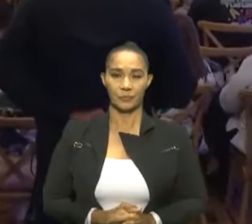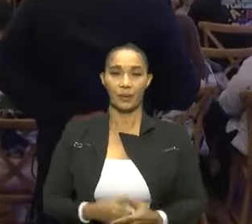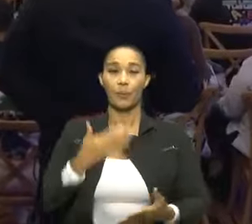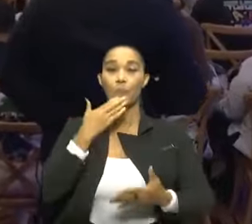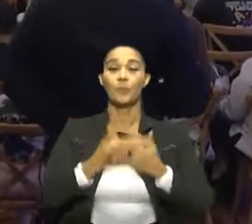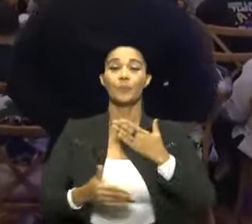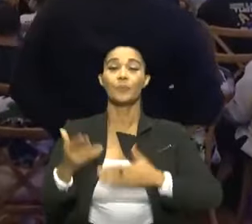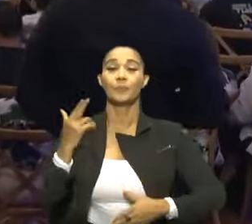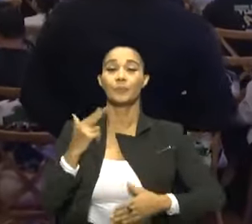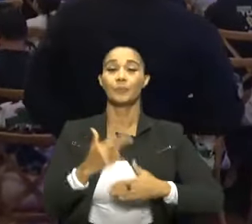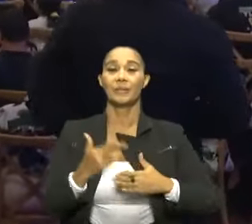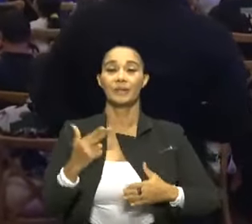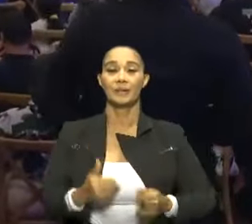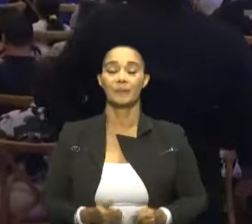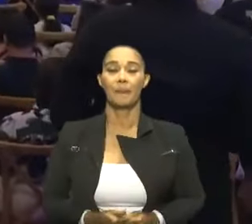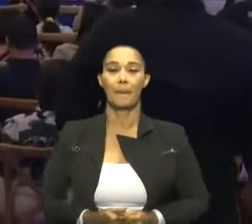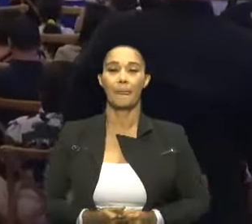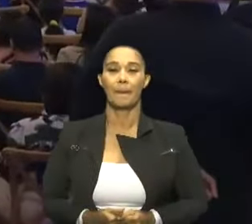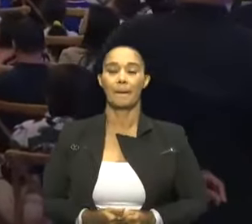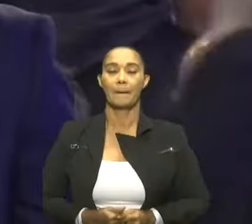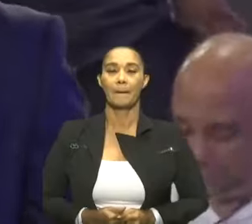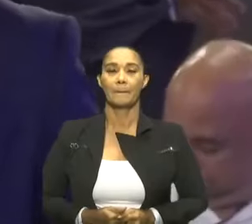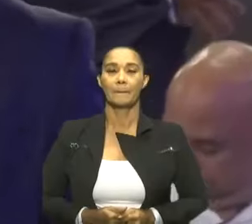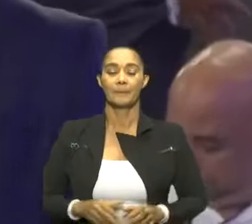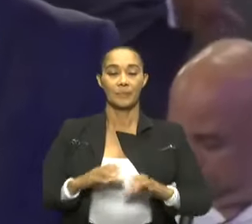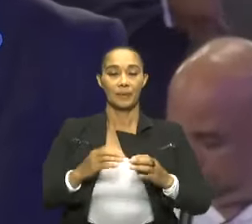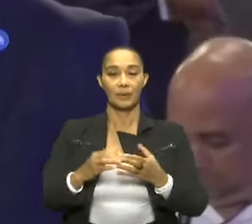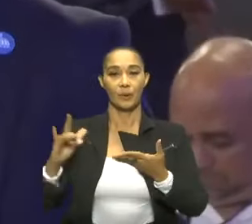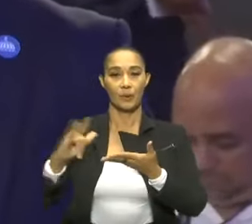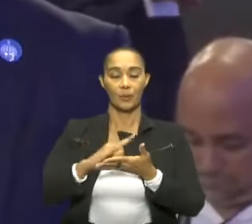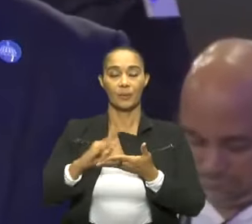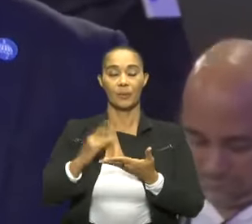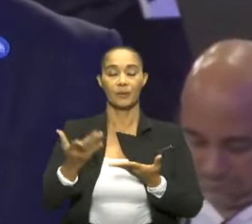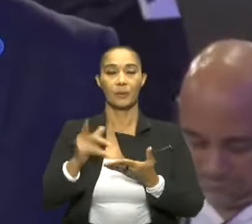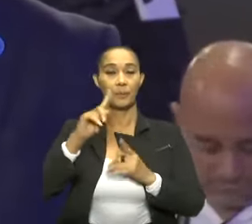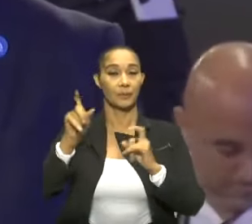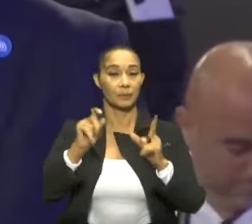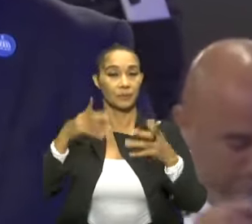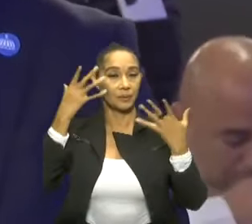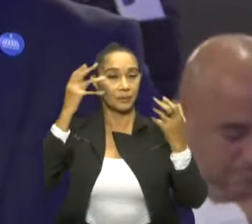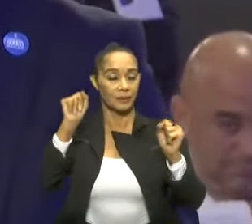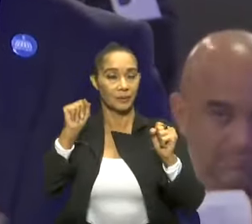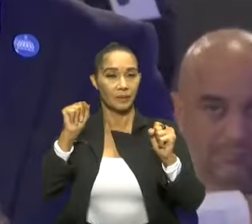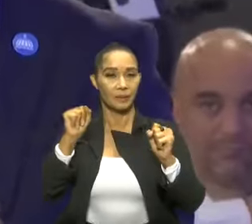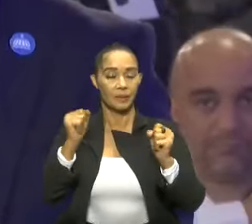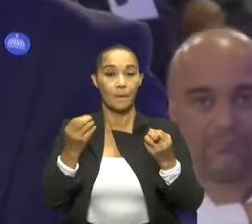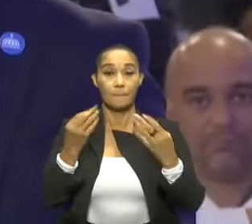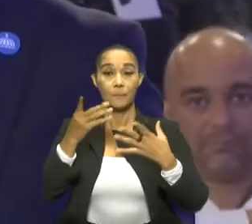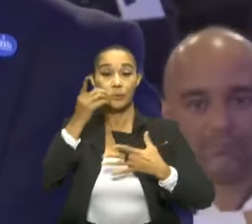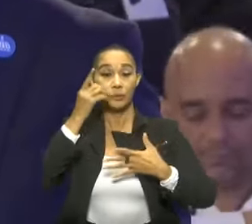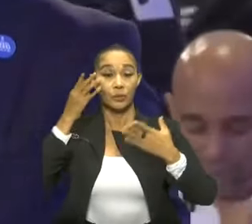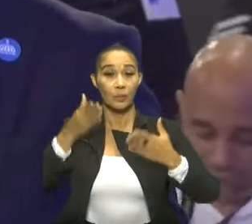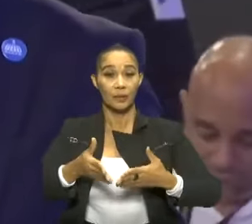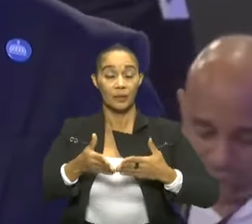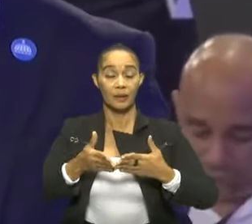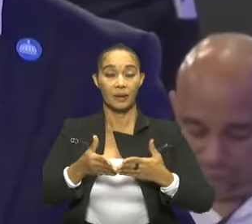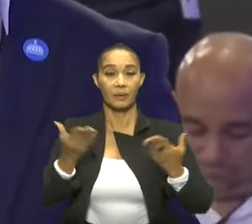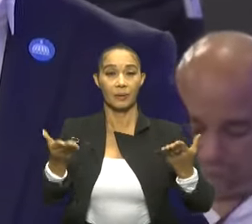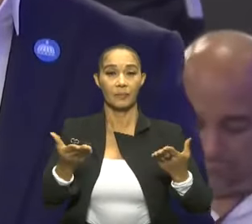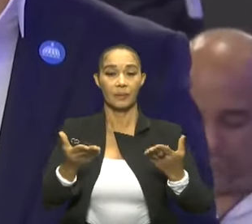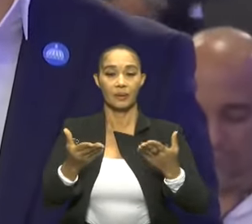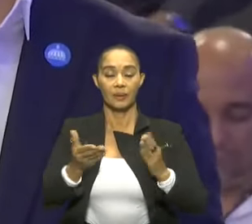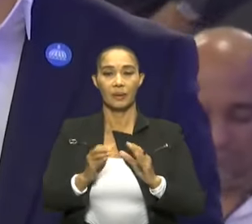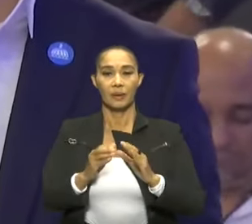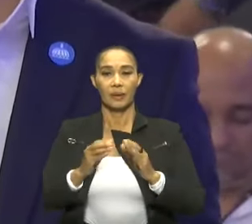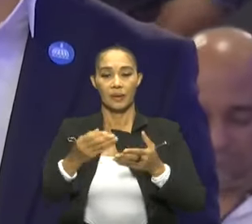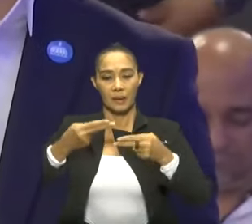Buenas tardes. Alfredo Acosta de Telemundo, Nueva York, señor presidente. Preguntarle, básicamente, muchos dominicanos todavía apuestan a la vuelta